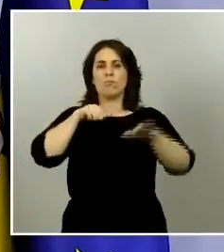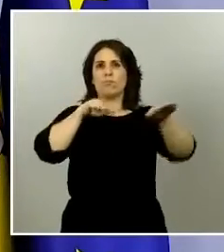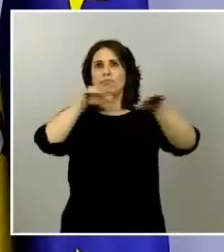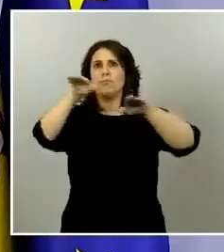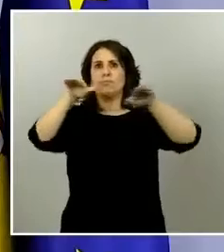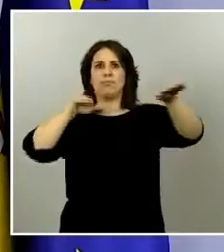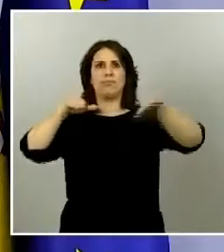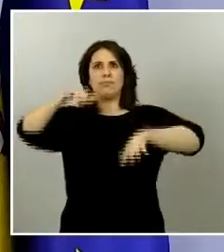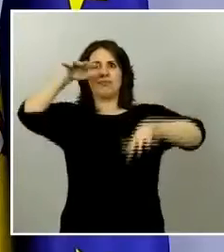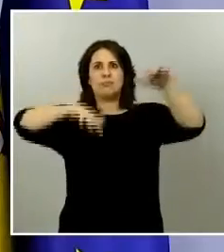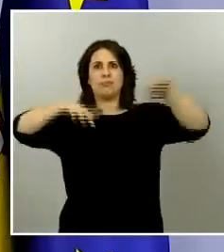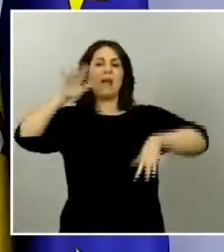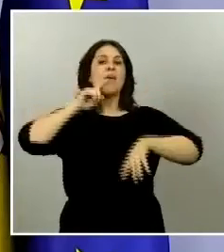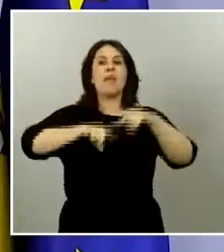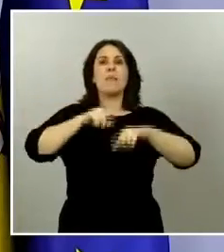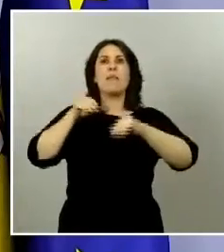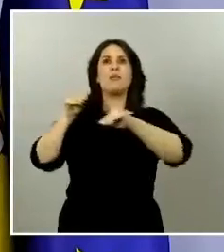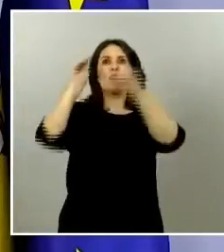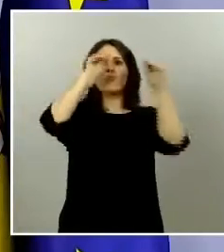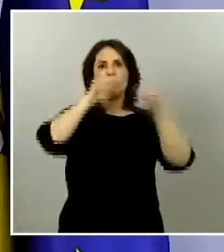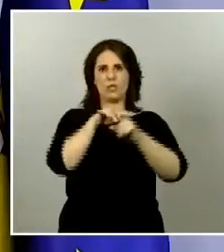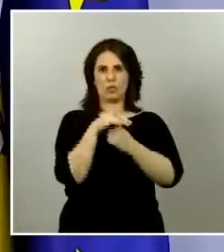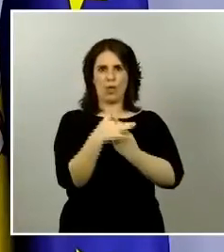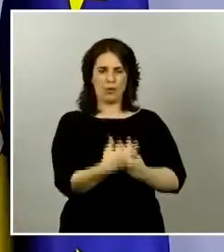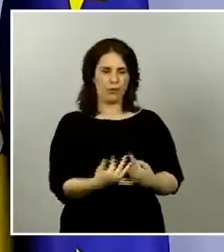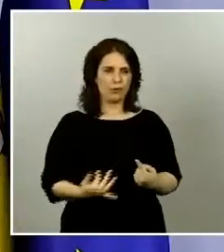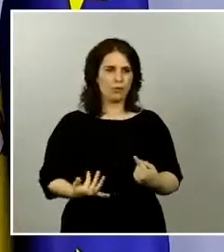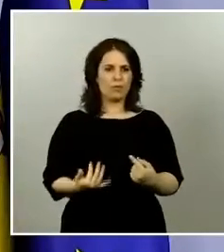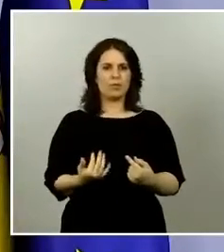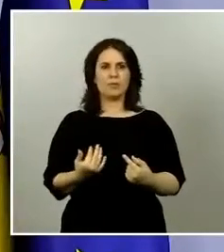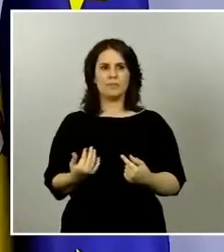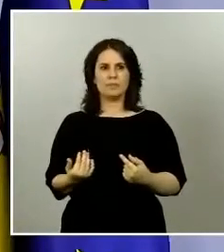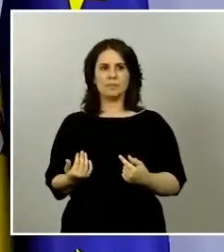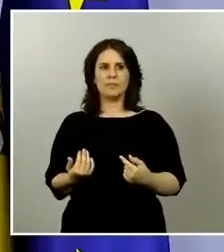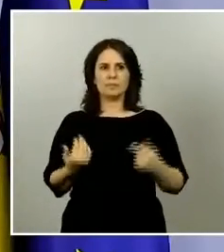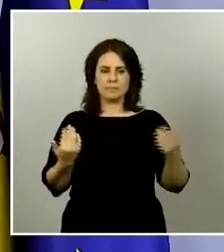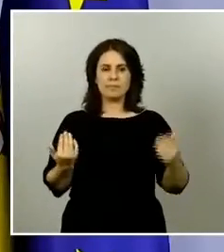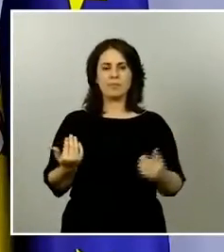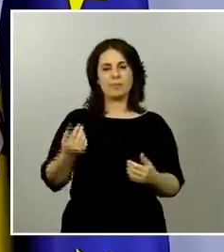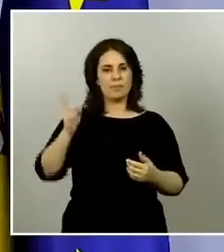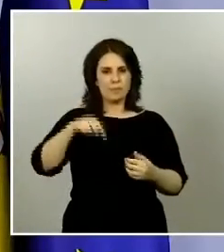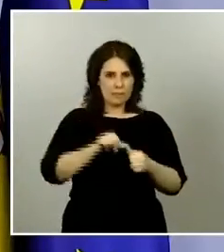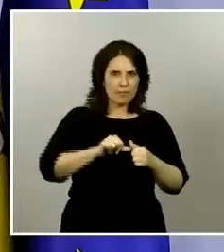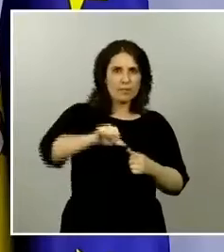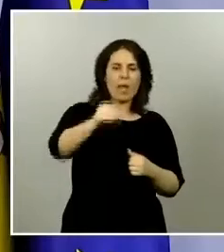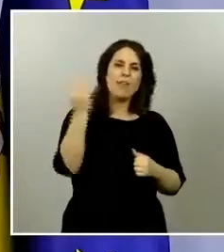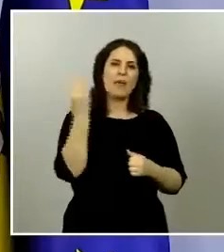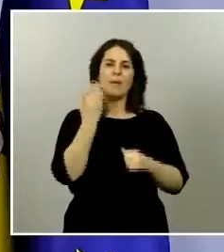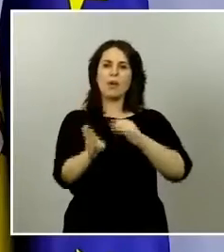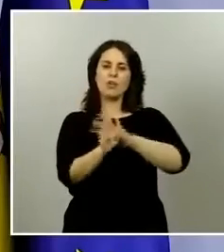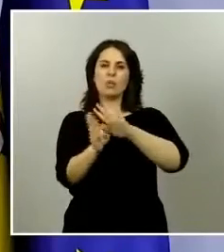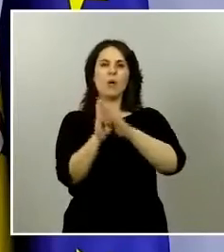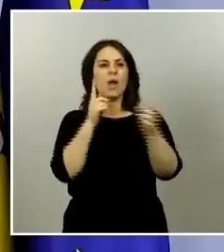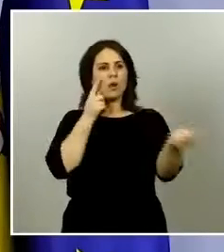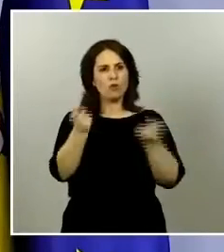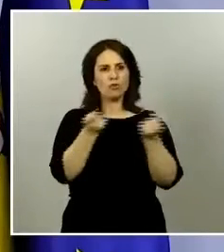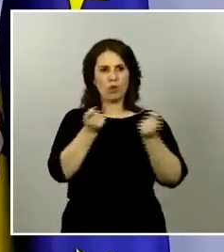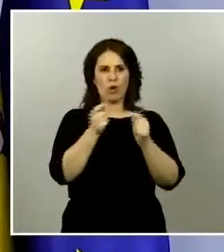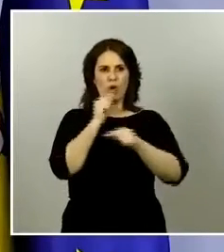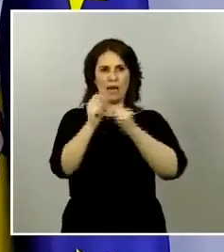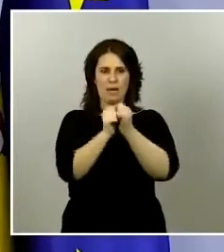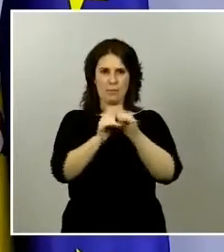ritmos, marcados por la distinta realidad epidemiológica de cada unidad territorial. A partir de aquí, evidentemente es